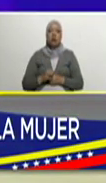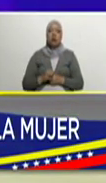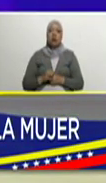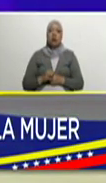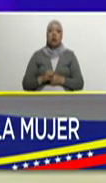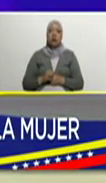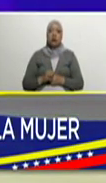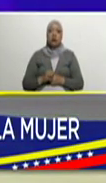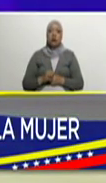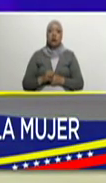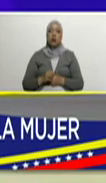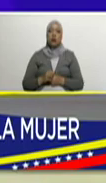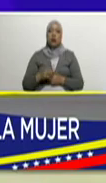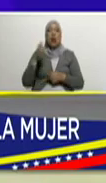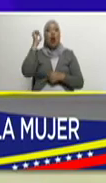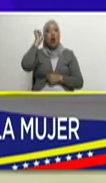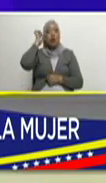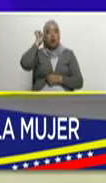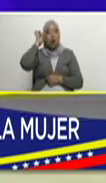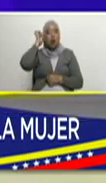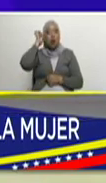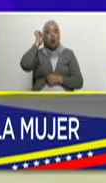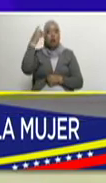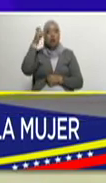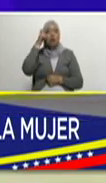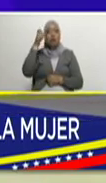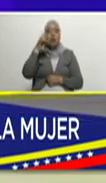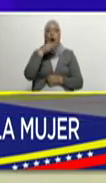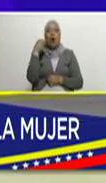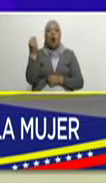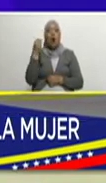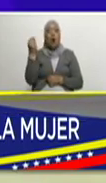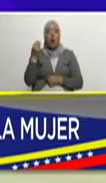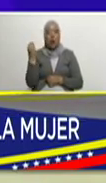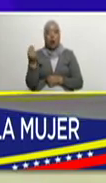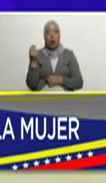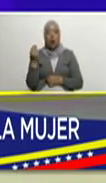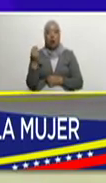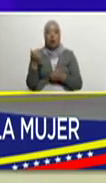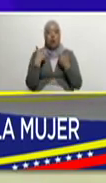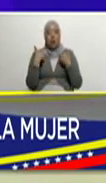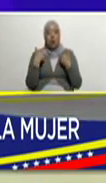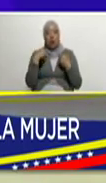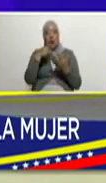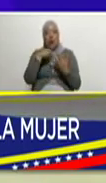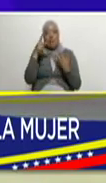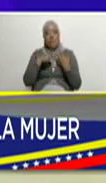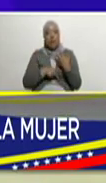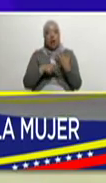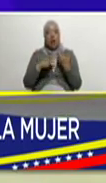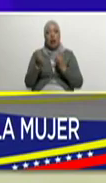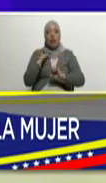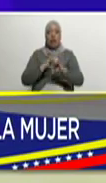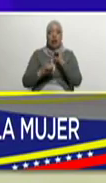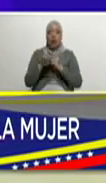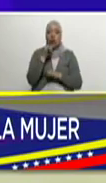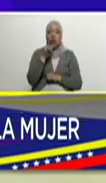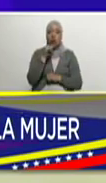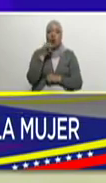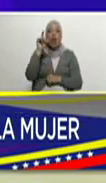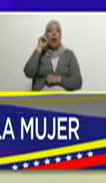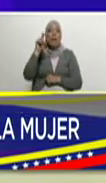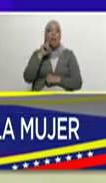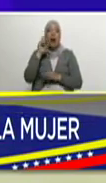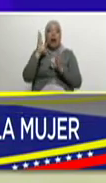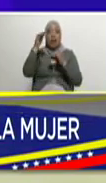etapa de la mujer de la adolescencia, reforzar el plan para la prevención del